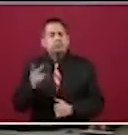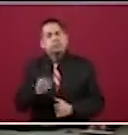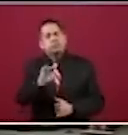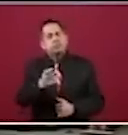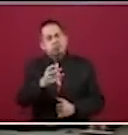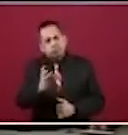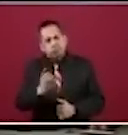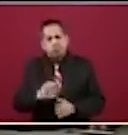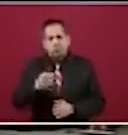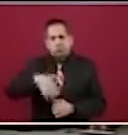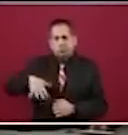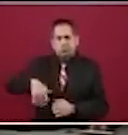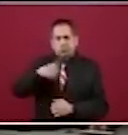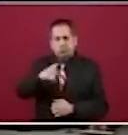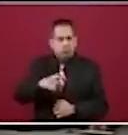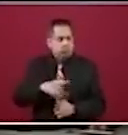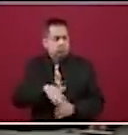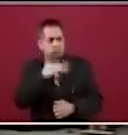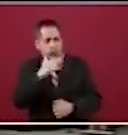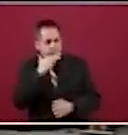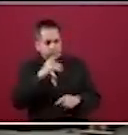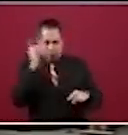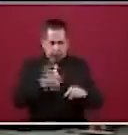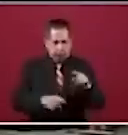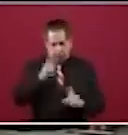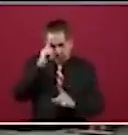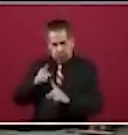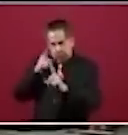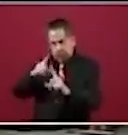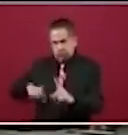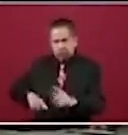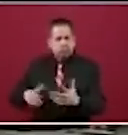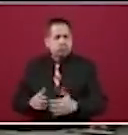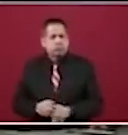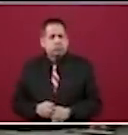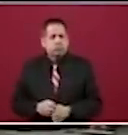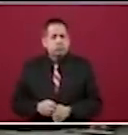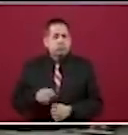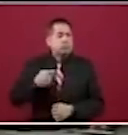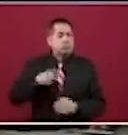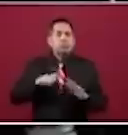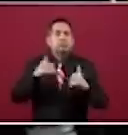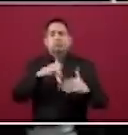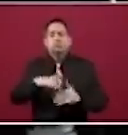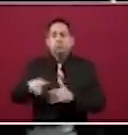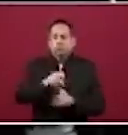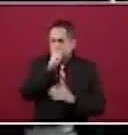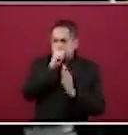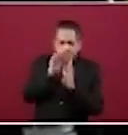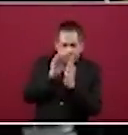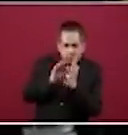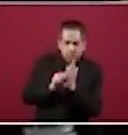dicho que el combate a la corrupción es una prioridad de su gobierno. ¿Qué indicadores tendrá la ciudadanía para medir los ahorros